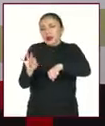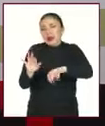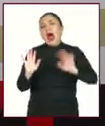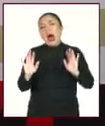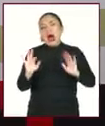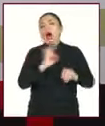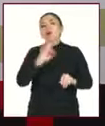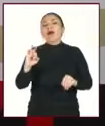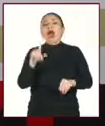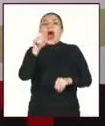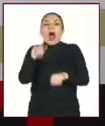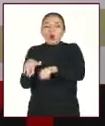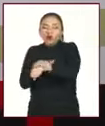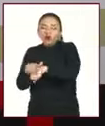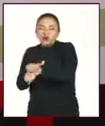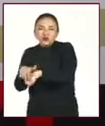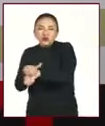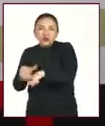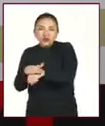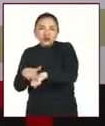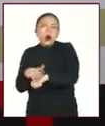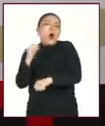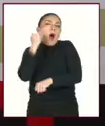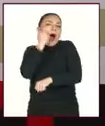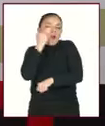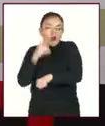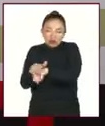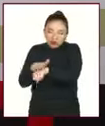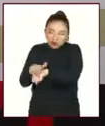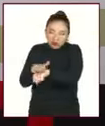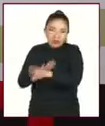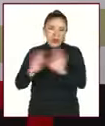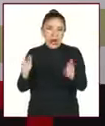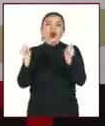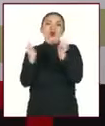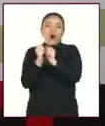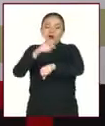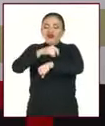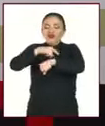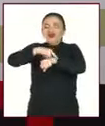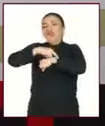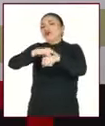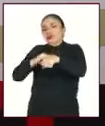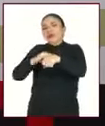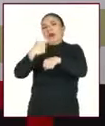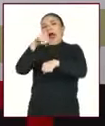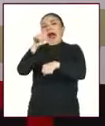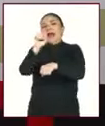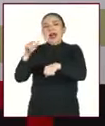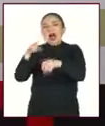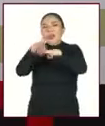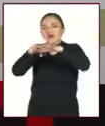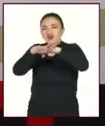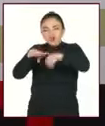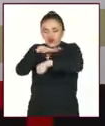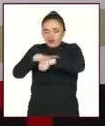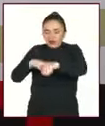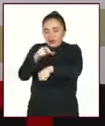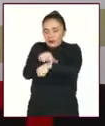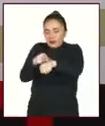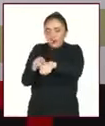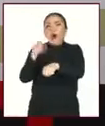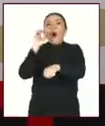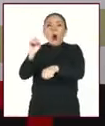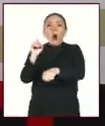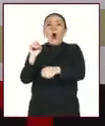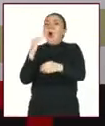solo lavar con agua o agua y jabón y cubrir con una gasa estéril o con una mantita